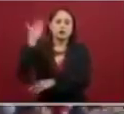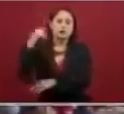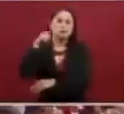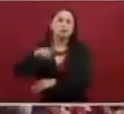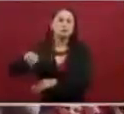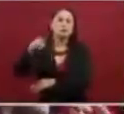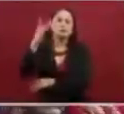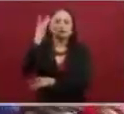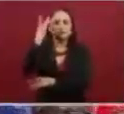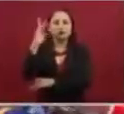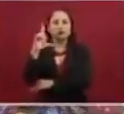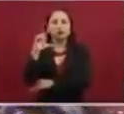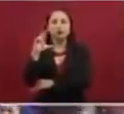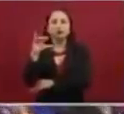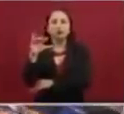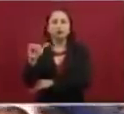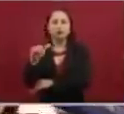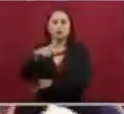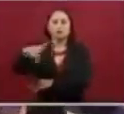Se ha